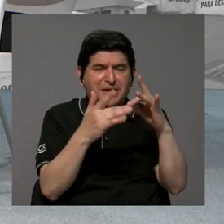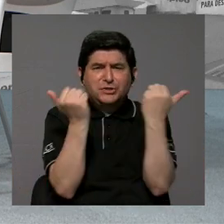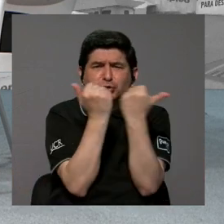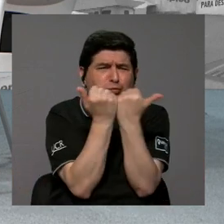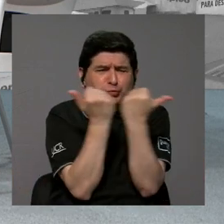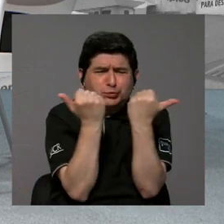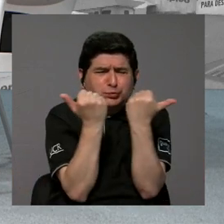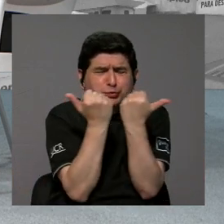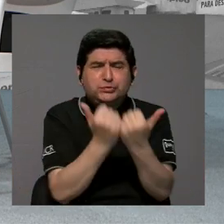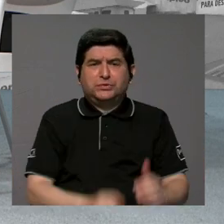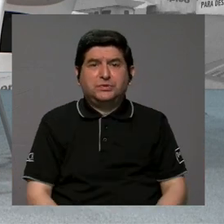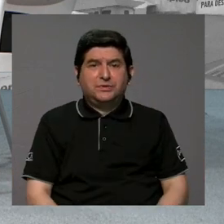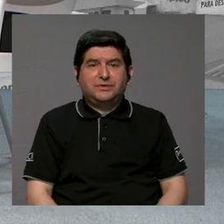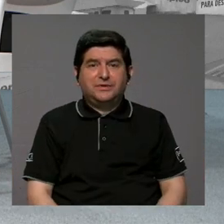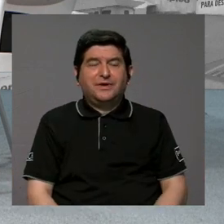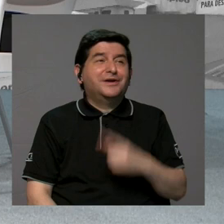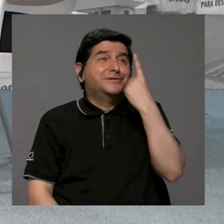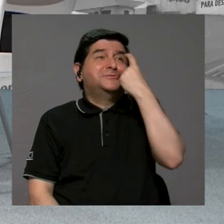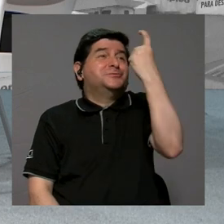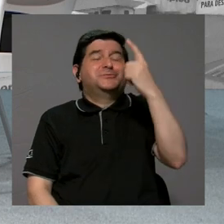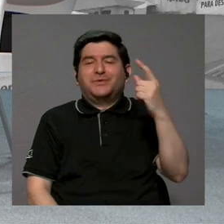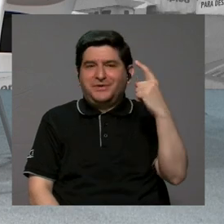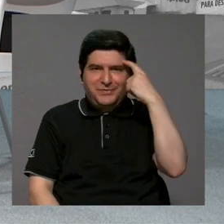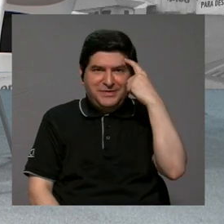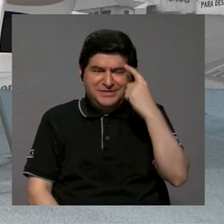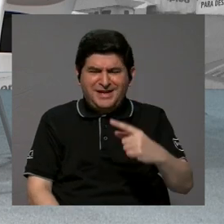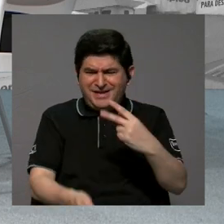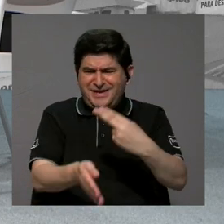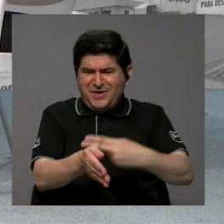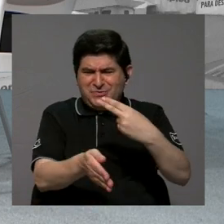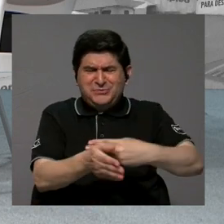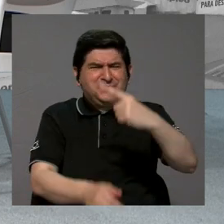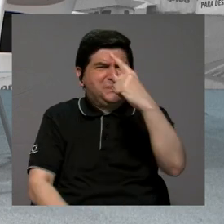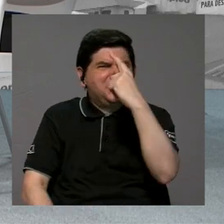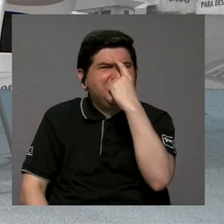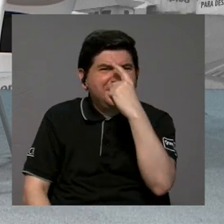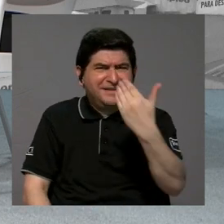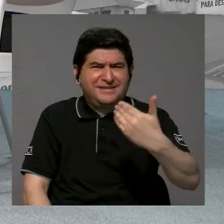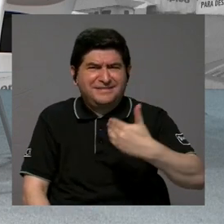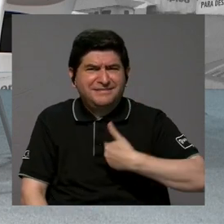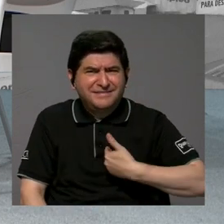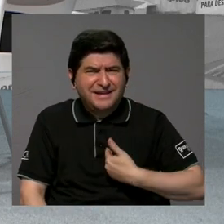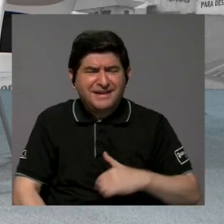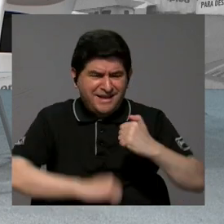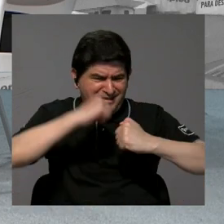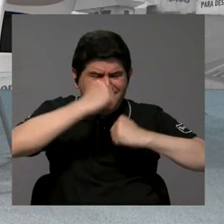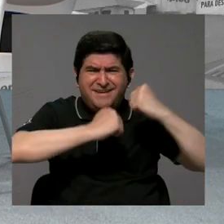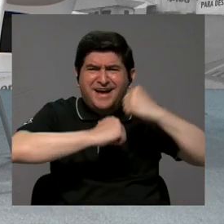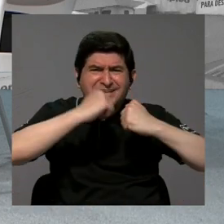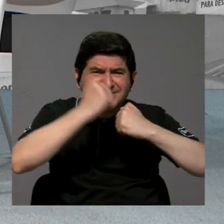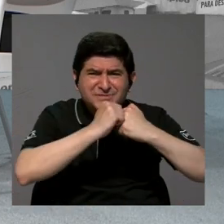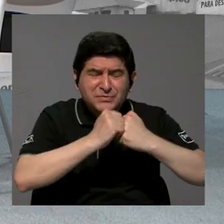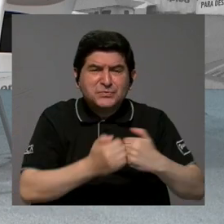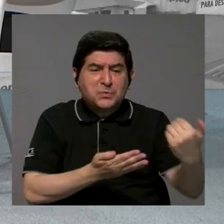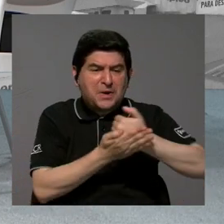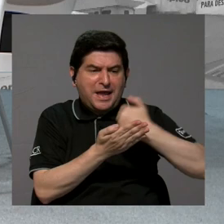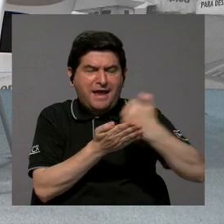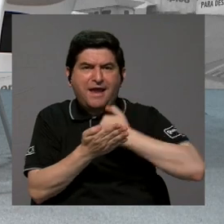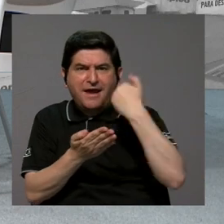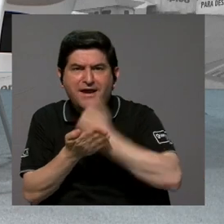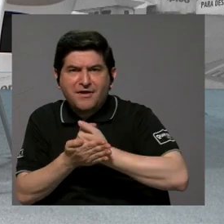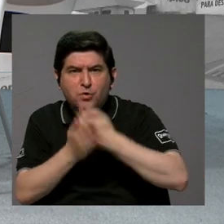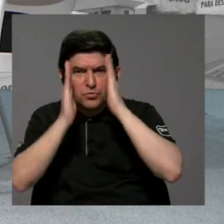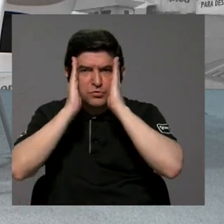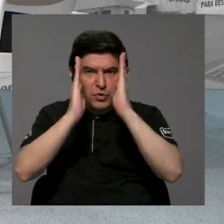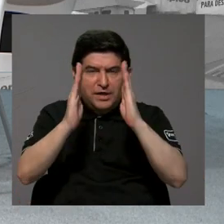los servicios, porque es iluso pensar que el Calderón tenga la infraestructura, los